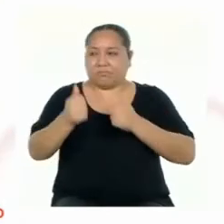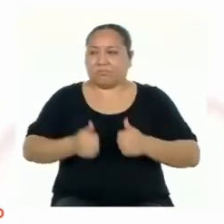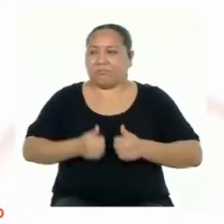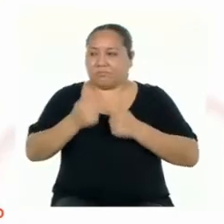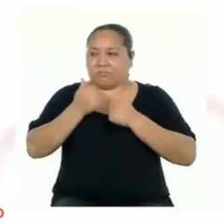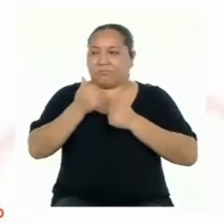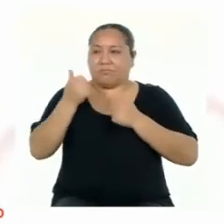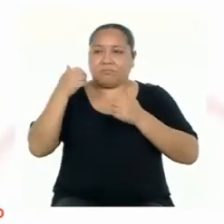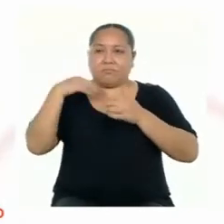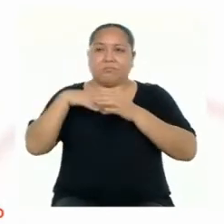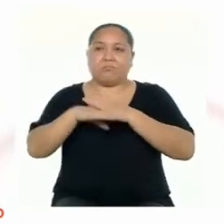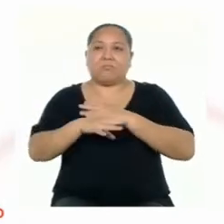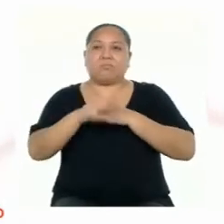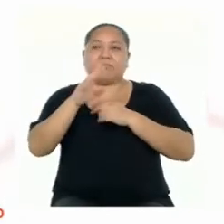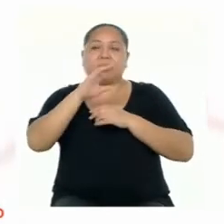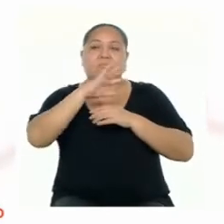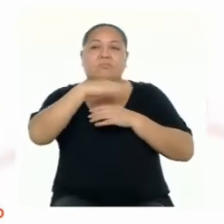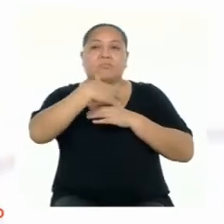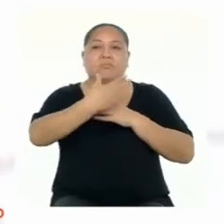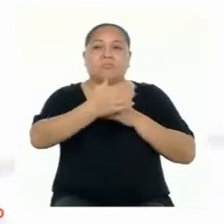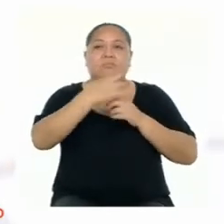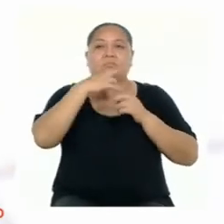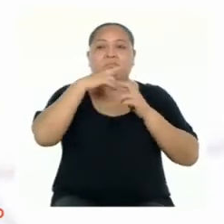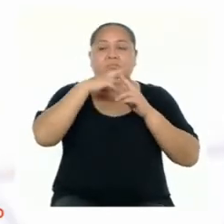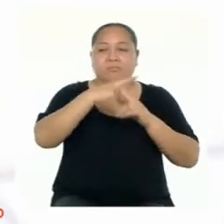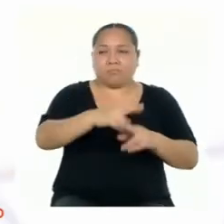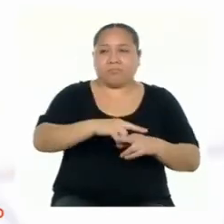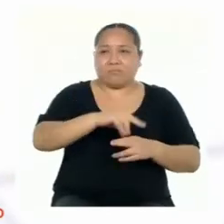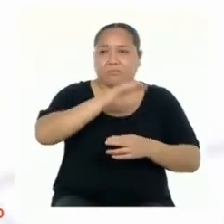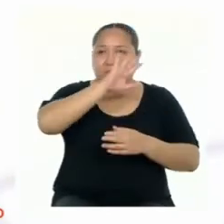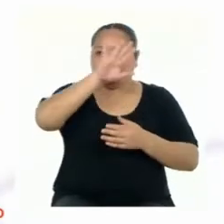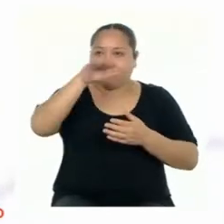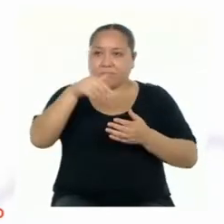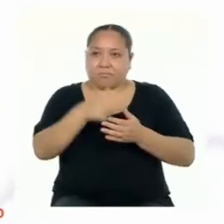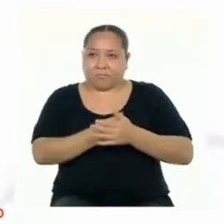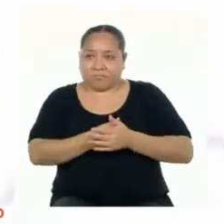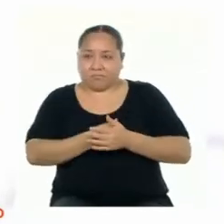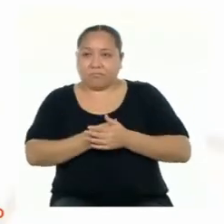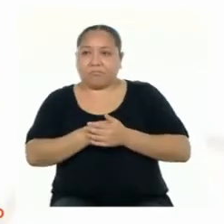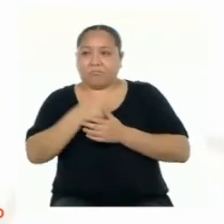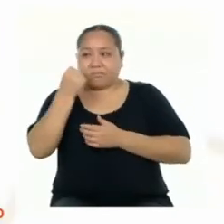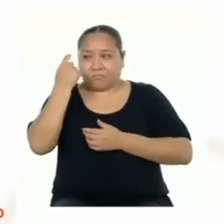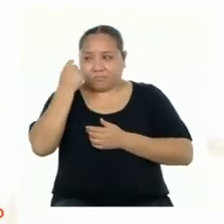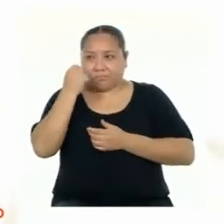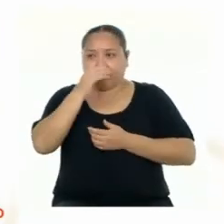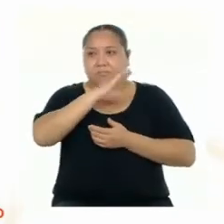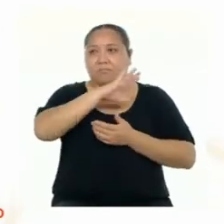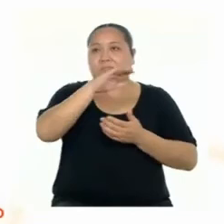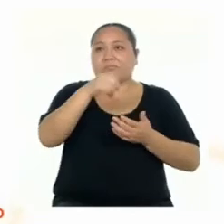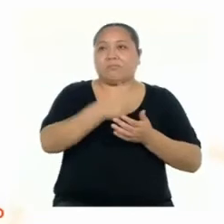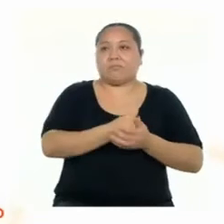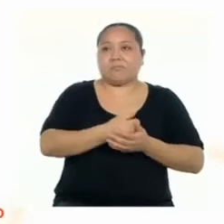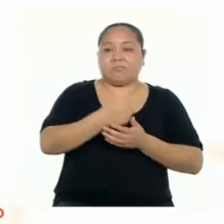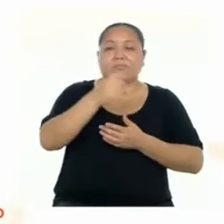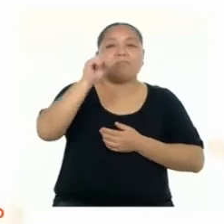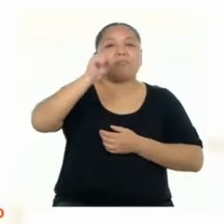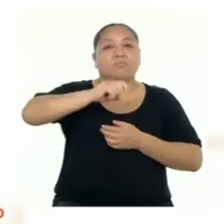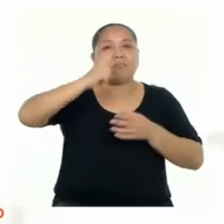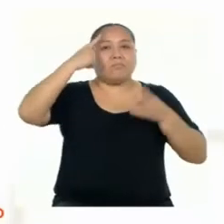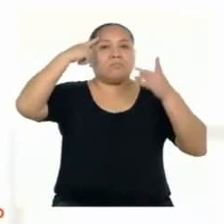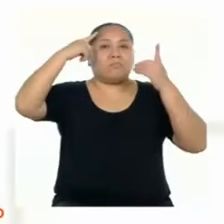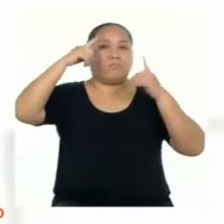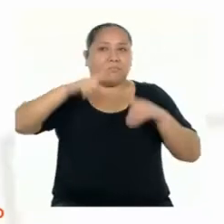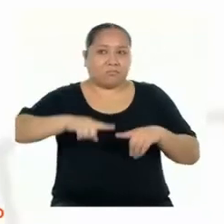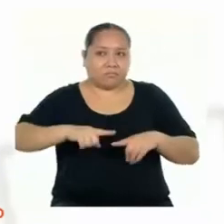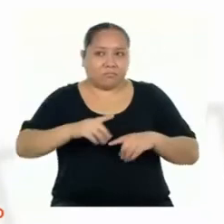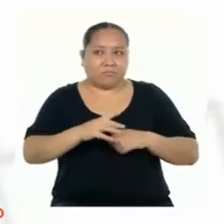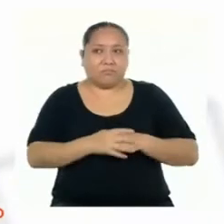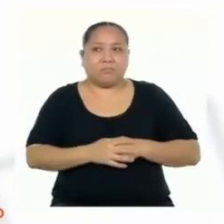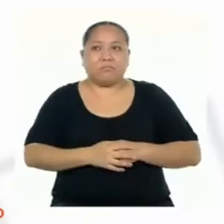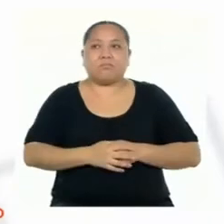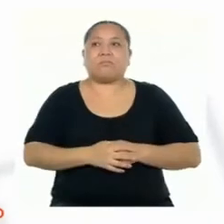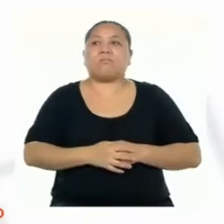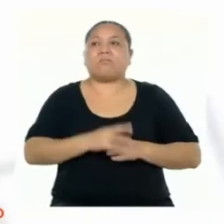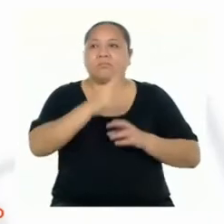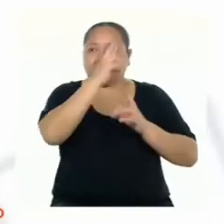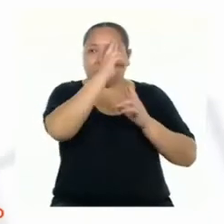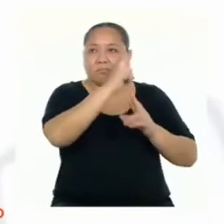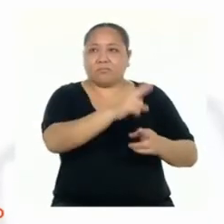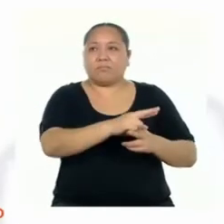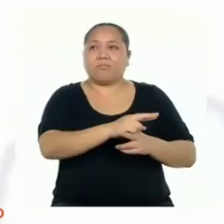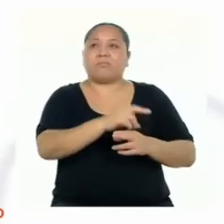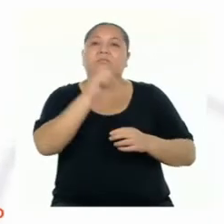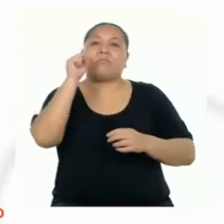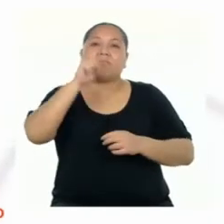Luego, responder si todos la comprenden, si todos la cumplen y si ayudan realmente a resolver conflictos dentro de nuestras